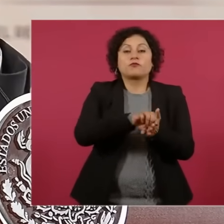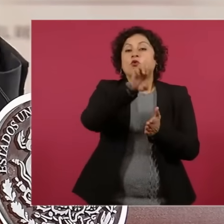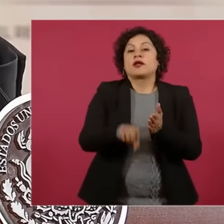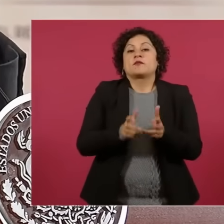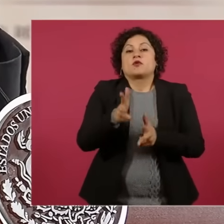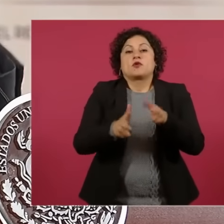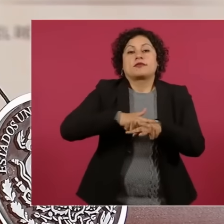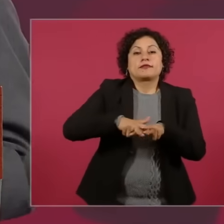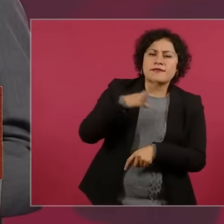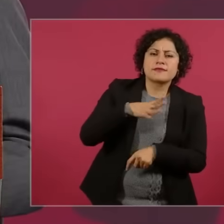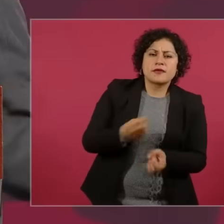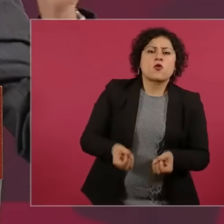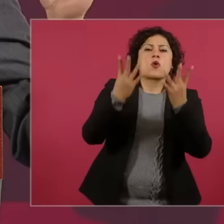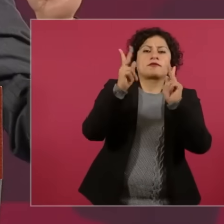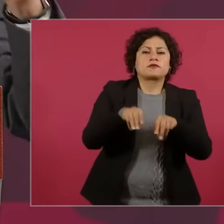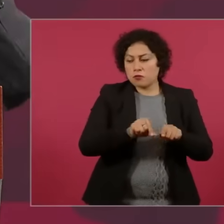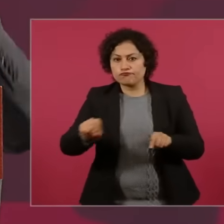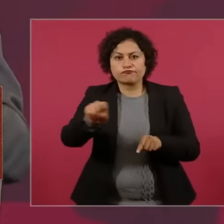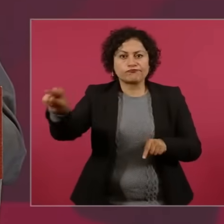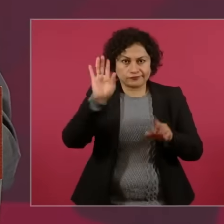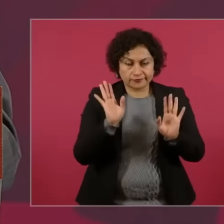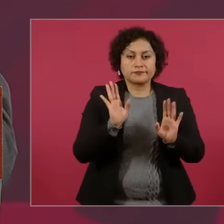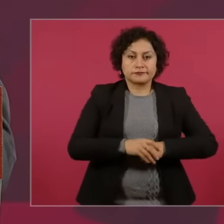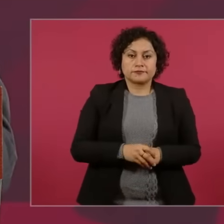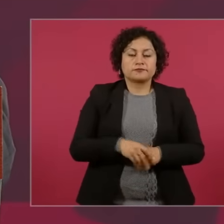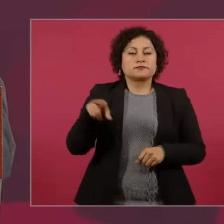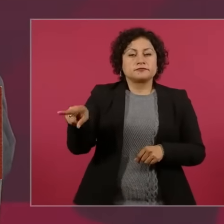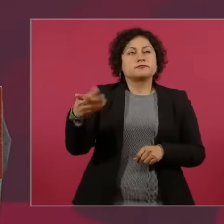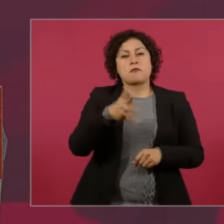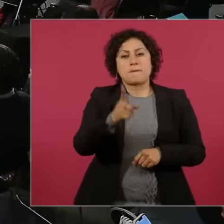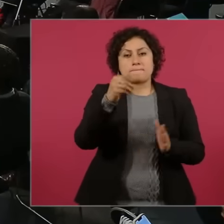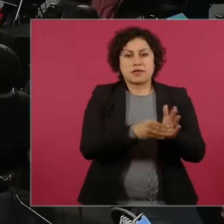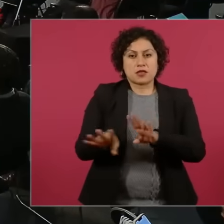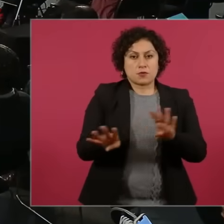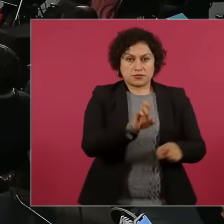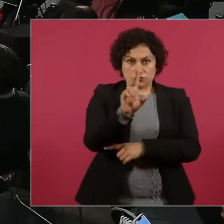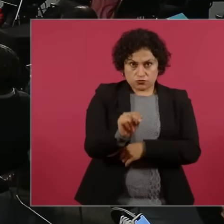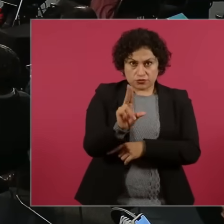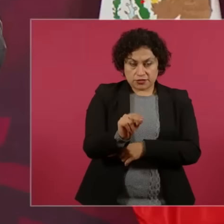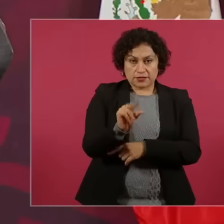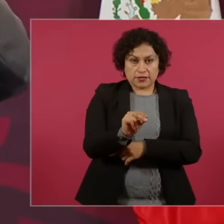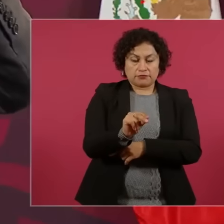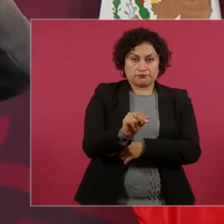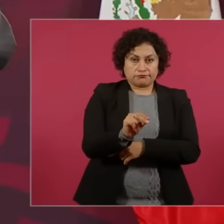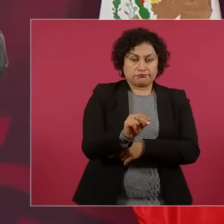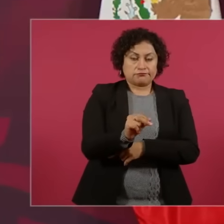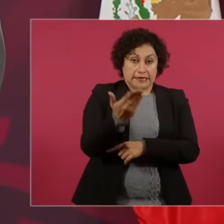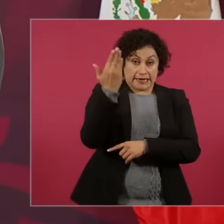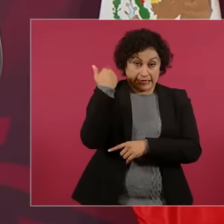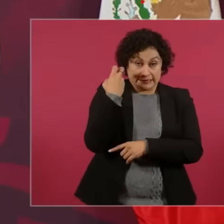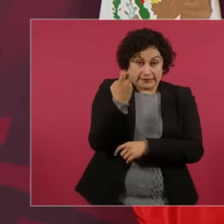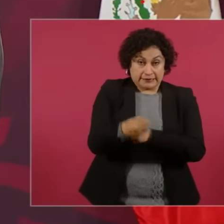vías de tren han construido ellos a partir de los años 80, cuando empezó un auge en todo